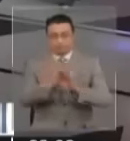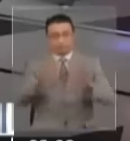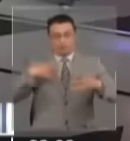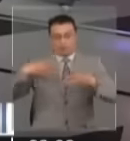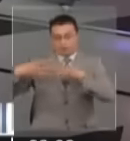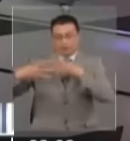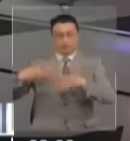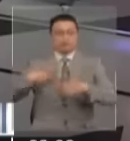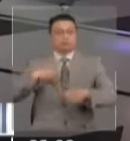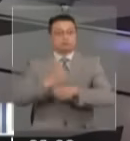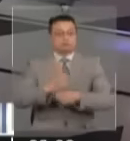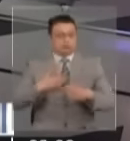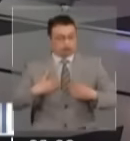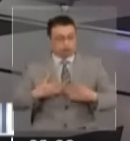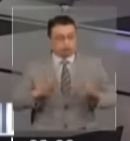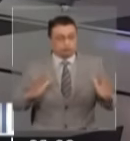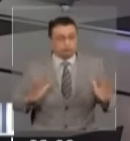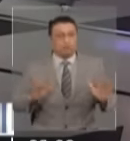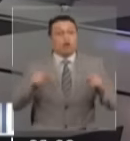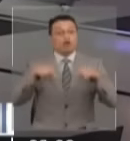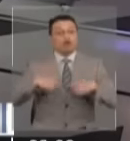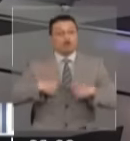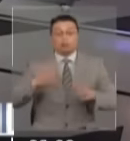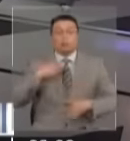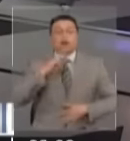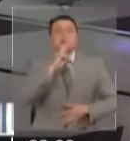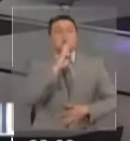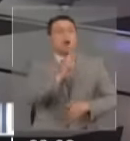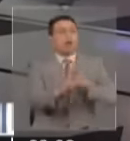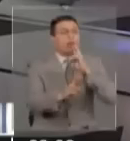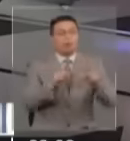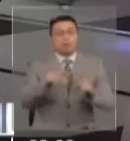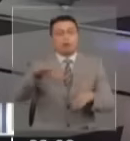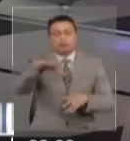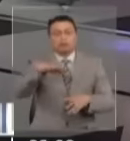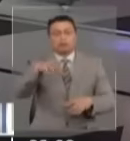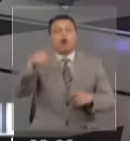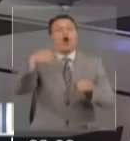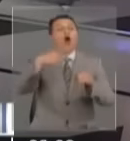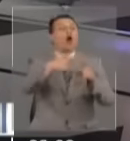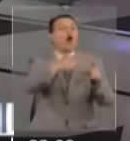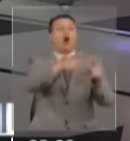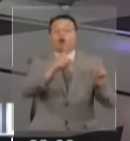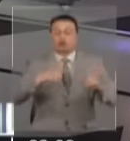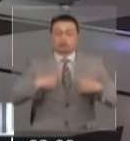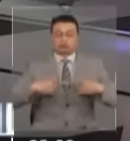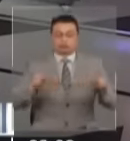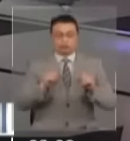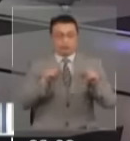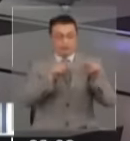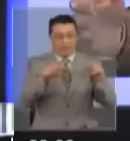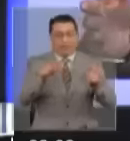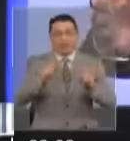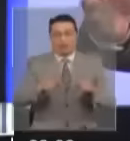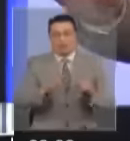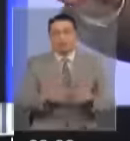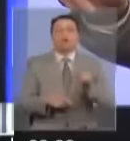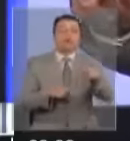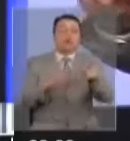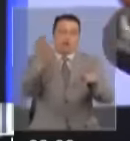para actuar. Yo no voy a responder por situaciones que viven otras personas y que ellos deben enfrentar. Usted era